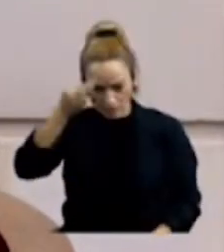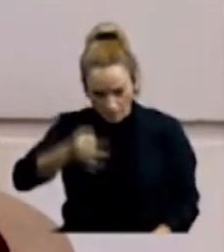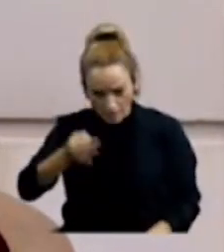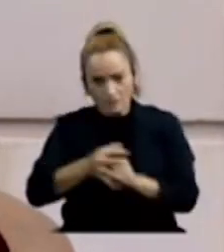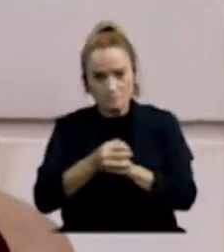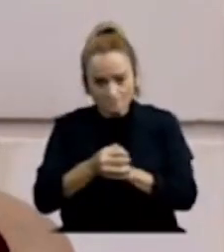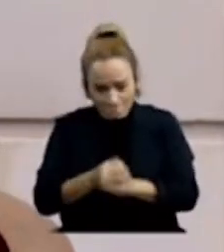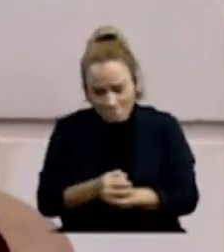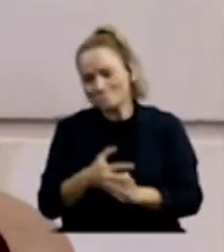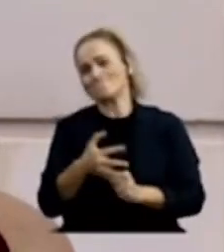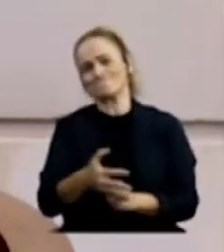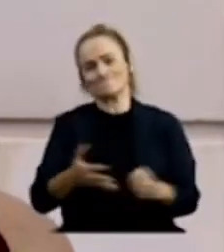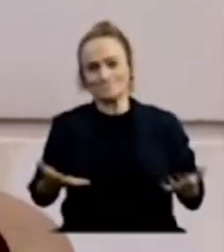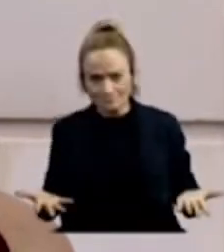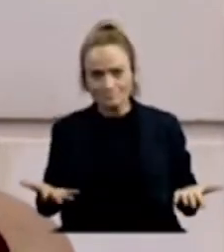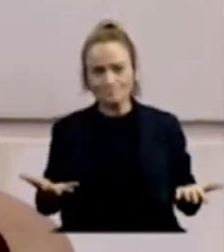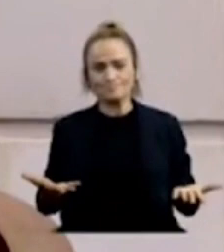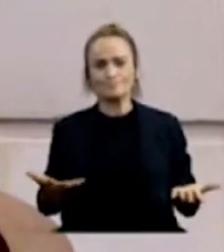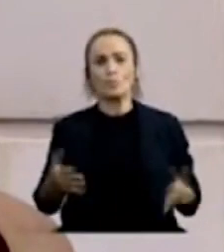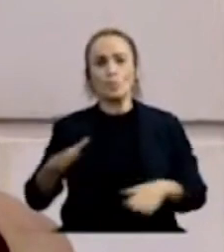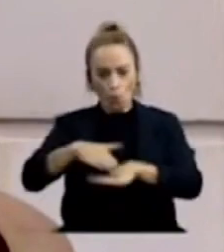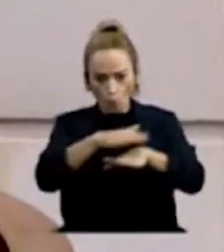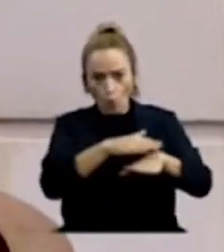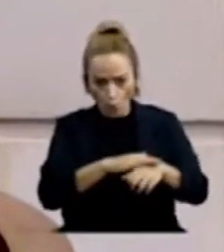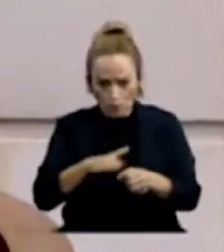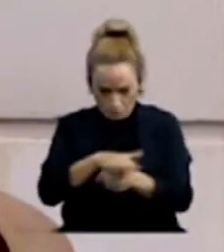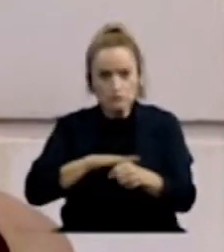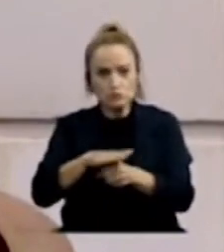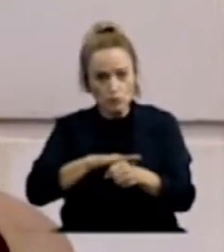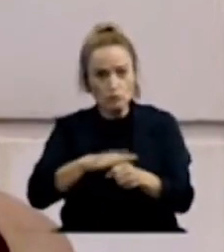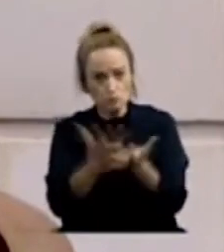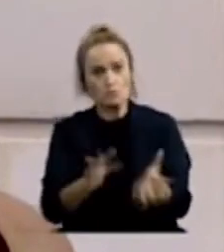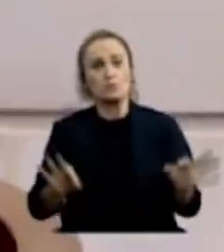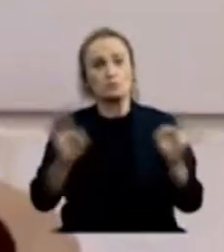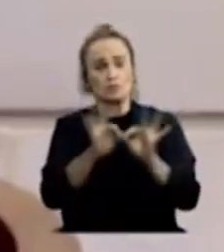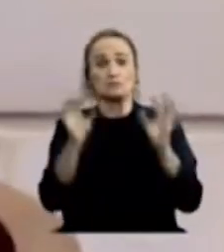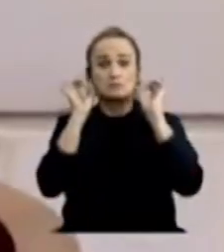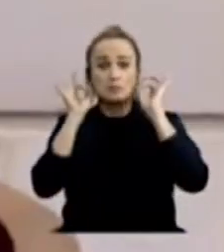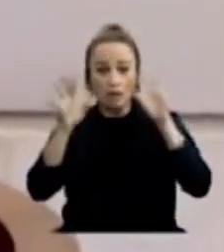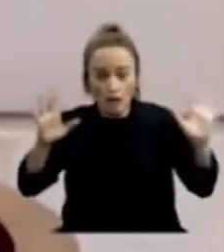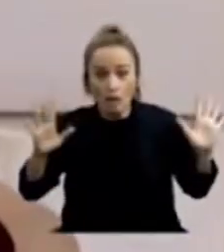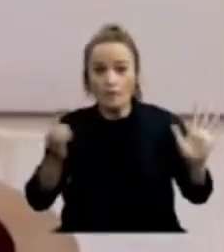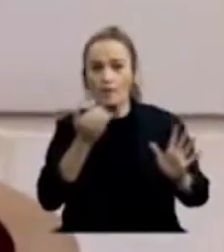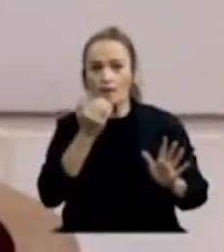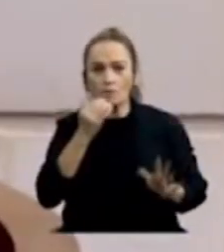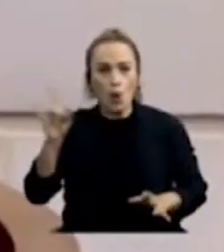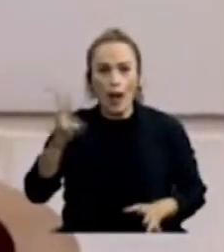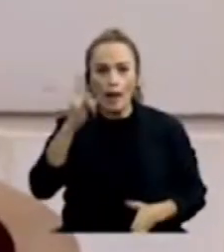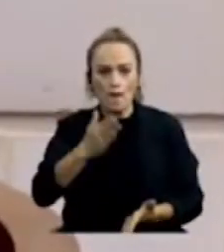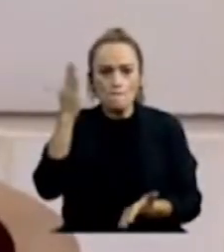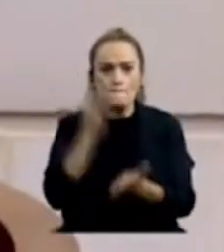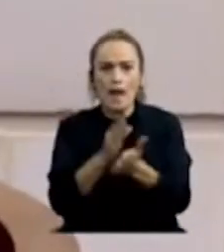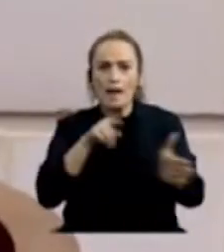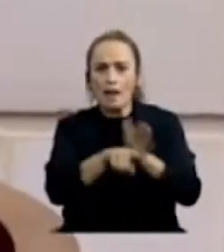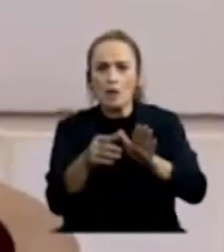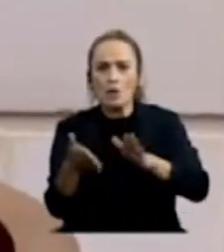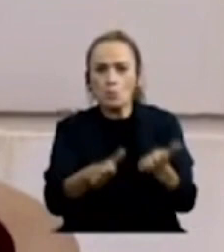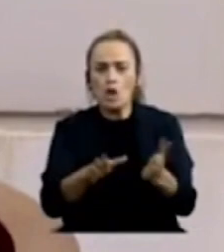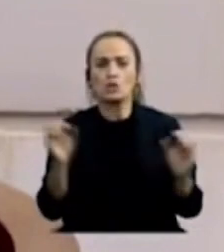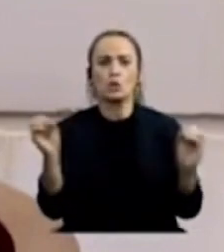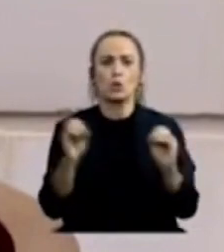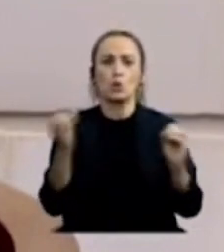no omitamos estos pequeños detalles, porque después de que hayan tragedias o haya alguno de